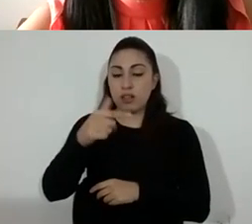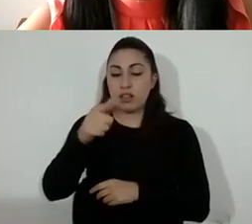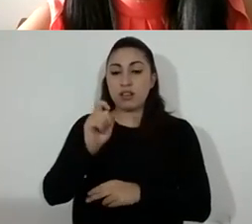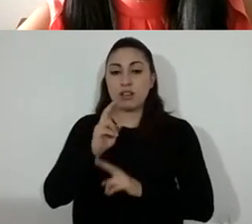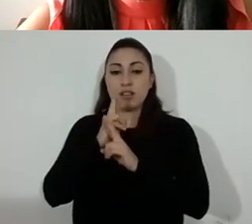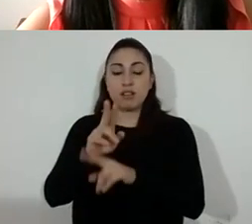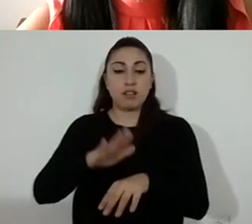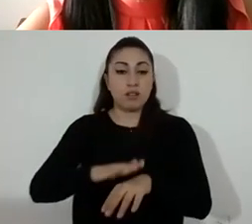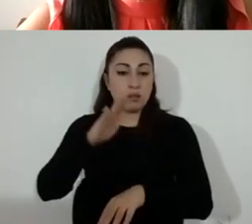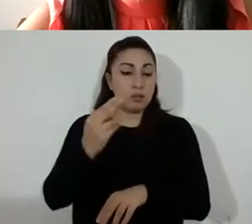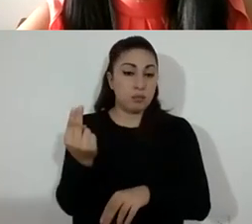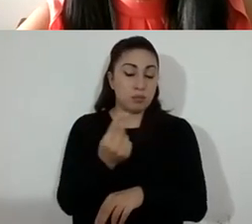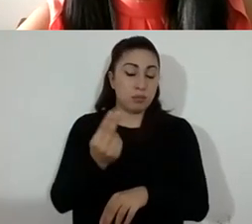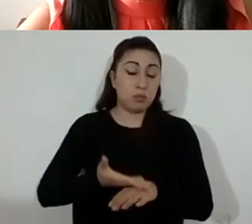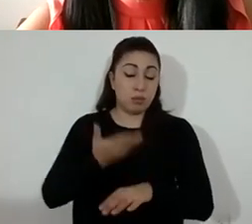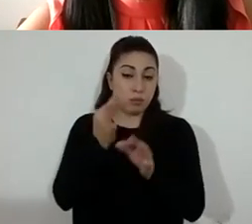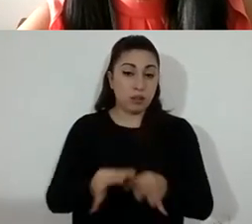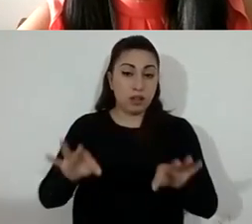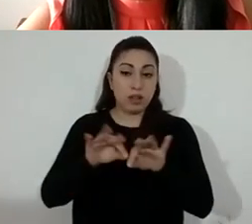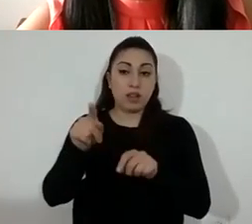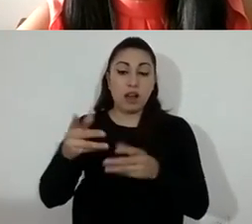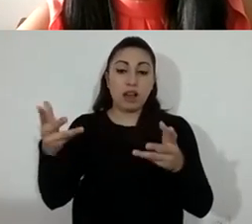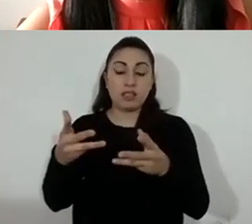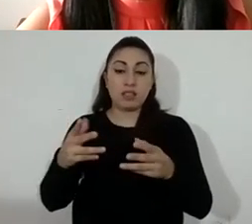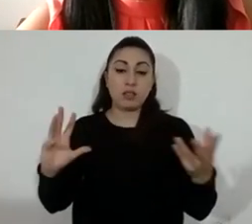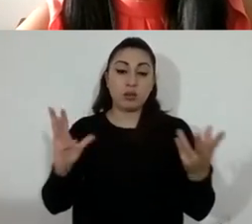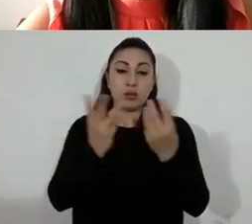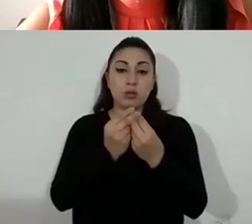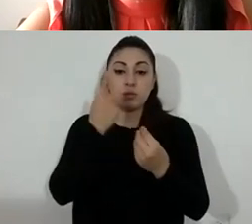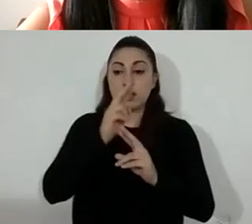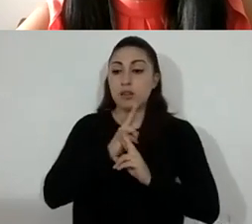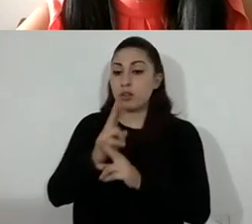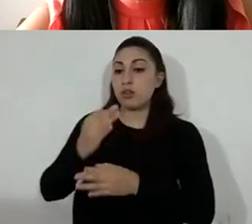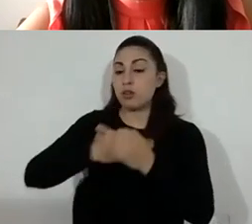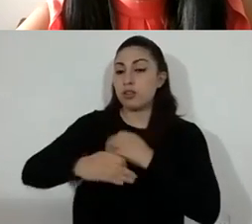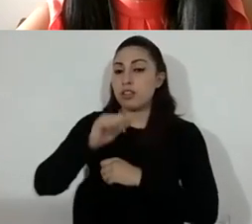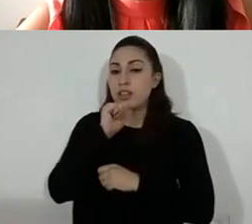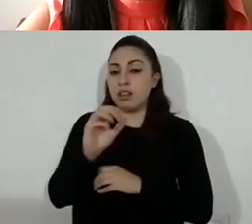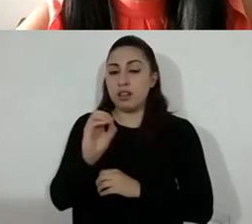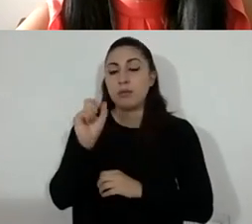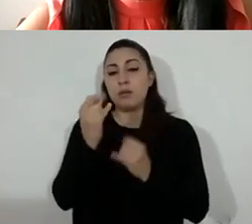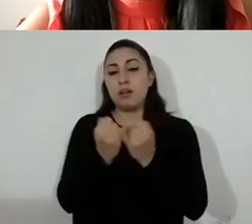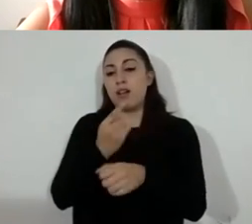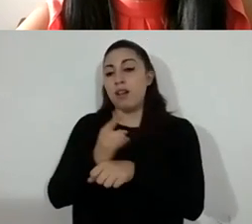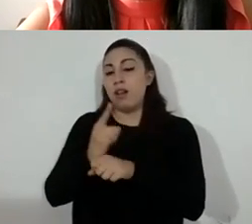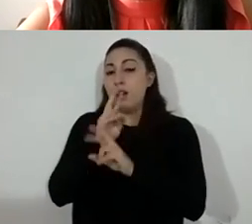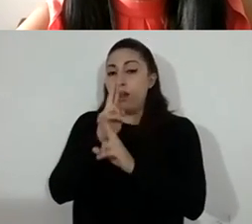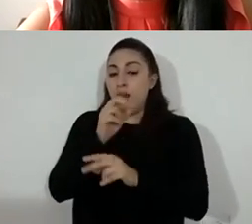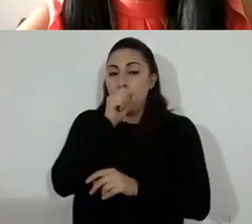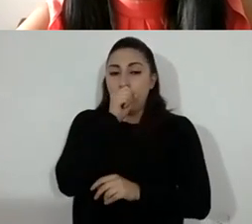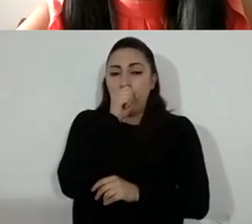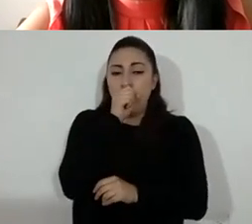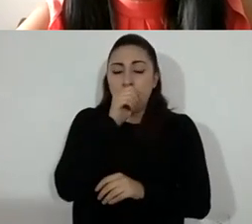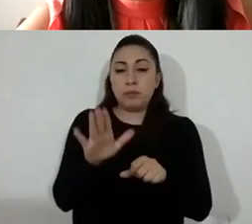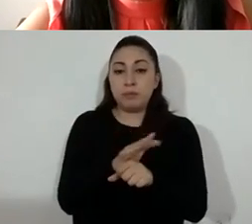las preguntas en paquete, pero no para que se les contestara en paquete y que no se les contestara, porque finalmente el